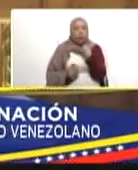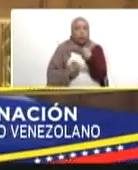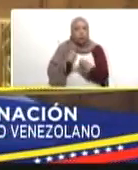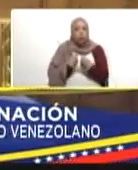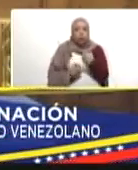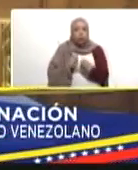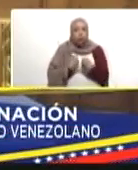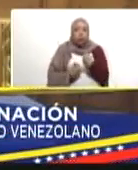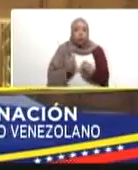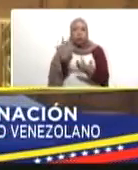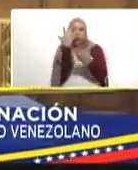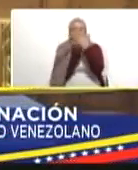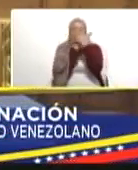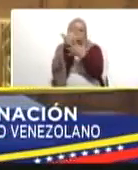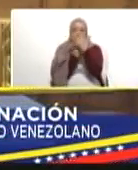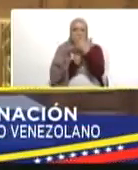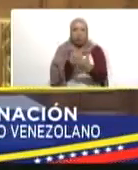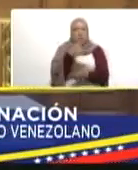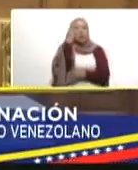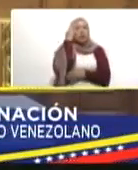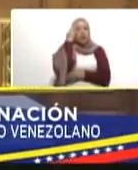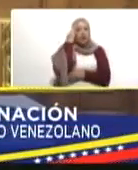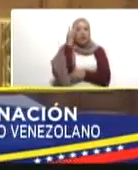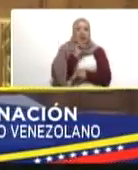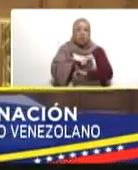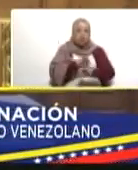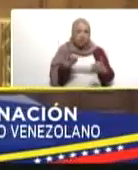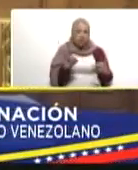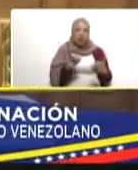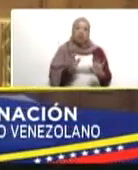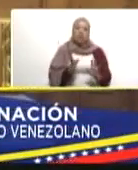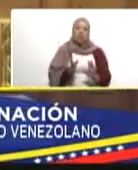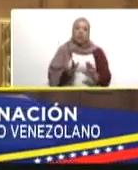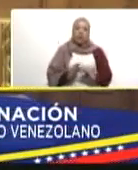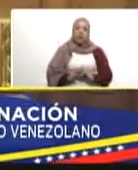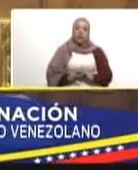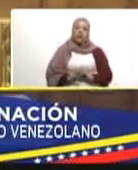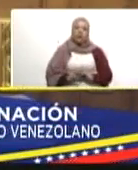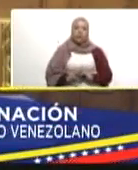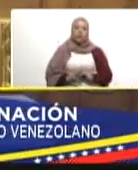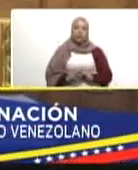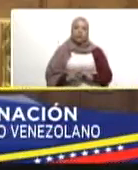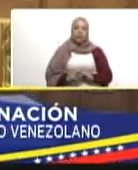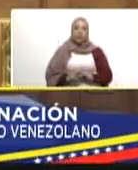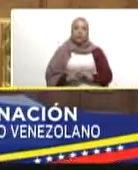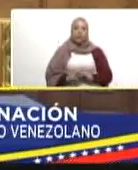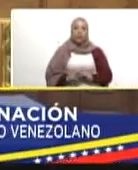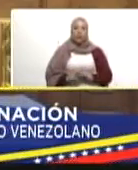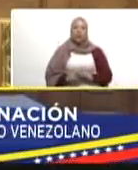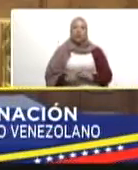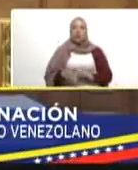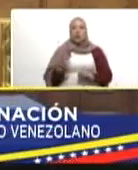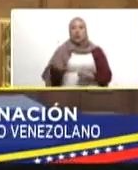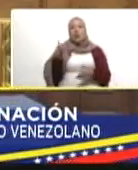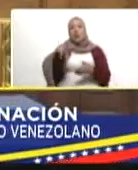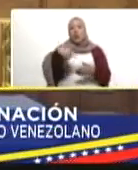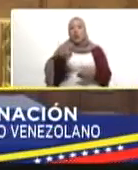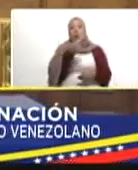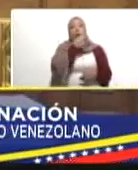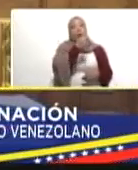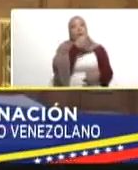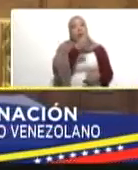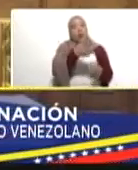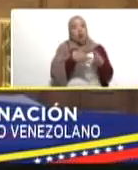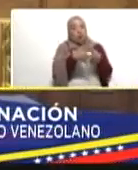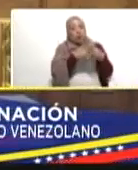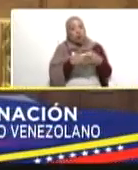avispero nosotros sabíamos de qué estaba hablando sale é envalentonado y se va para Miami le da una entrevista a una